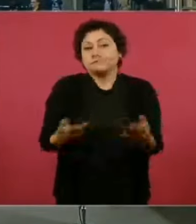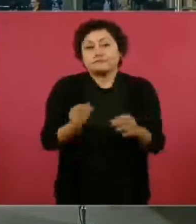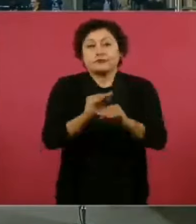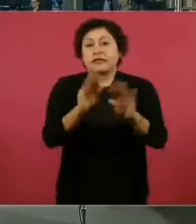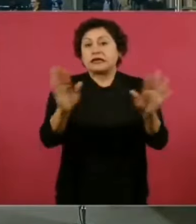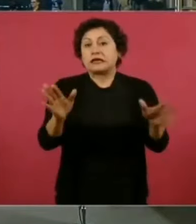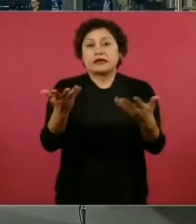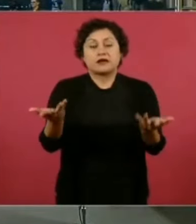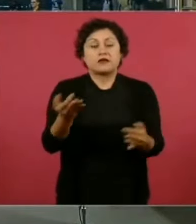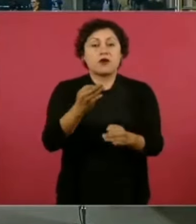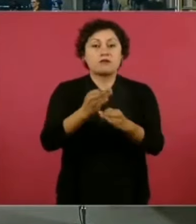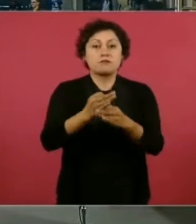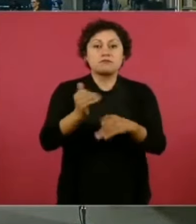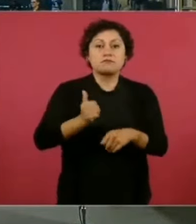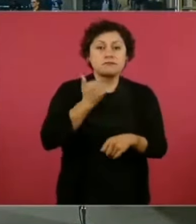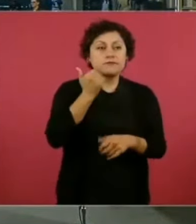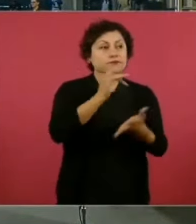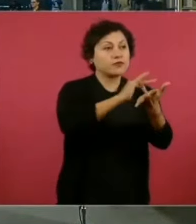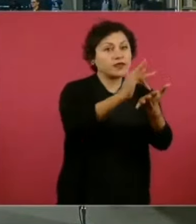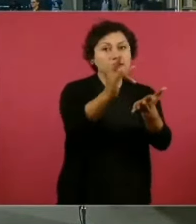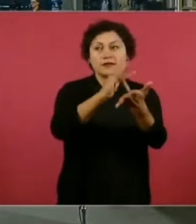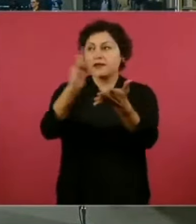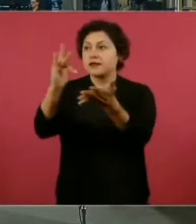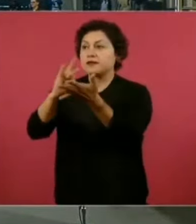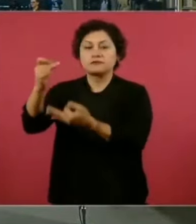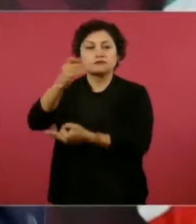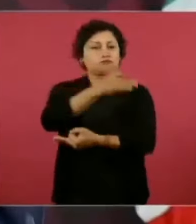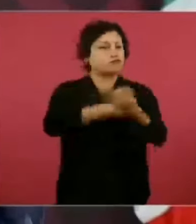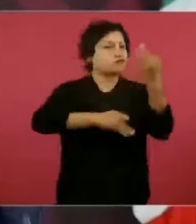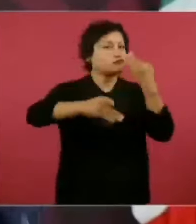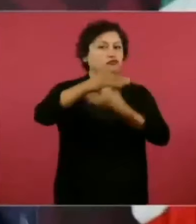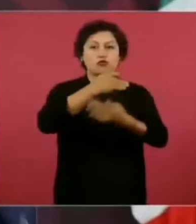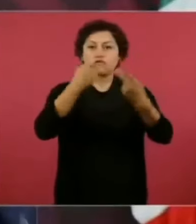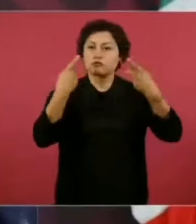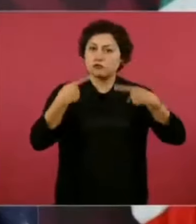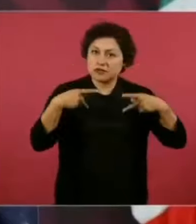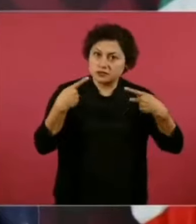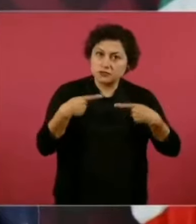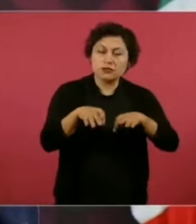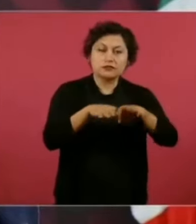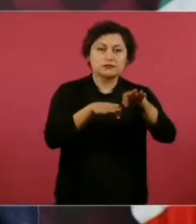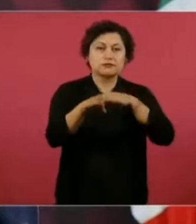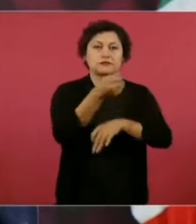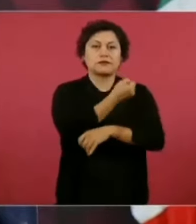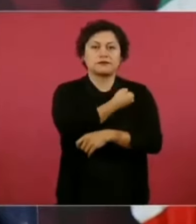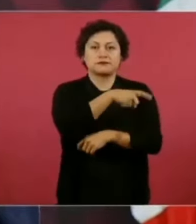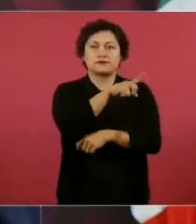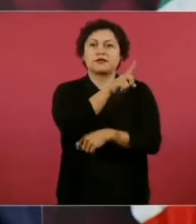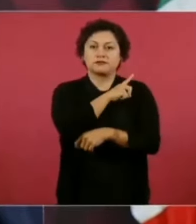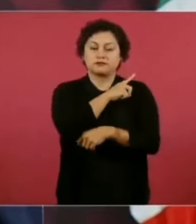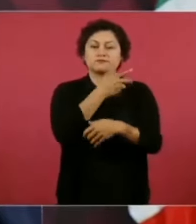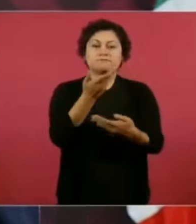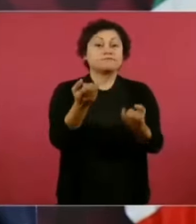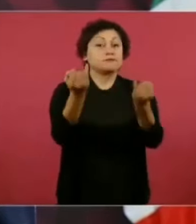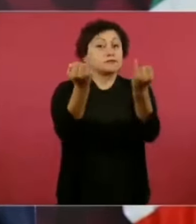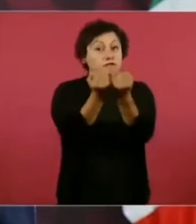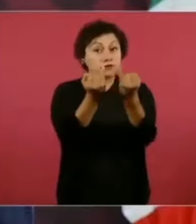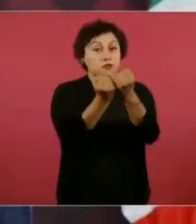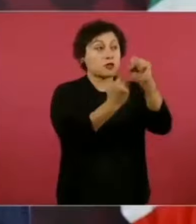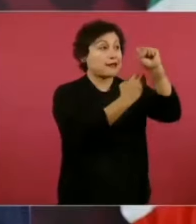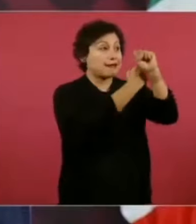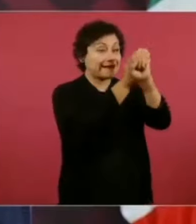personal, a todos los trabajadores del sector salud, y agradecer a las gobernadoras, a los